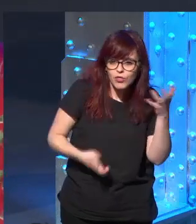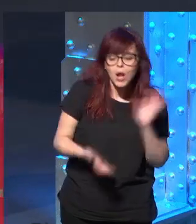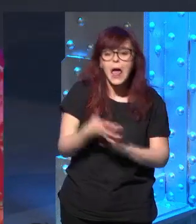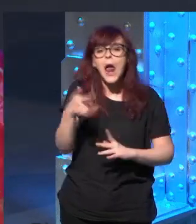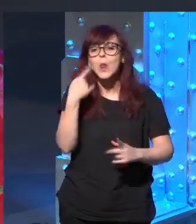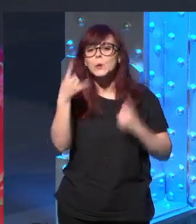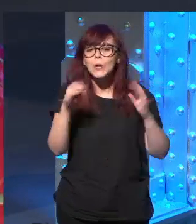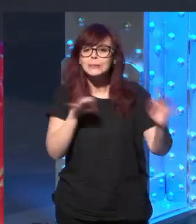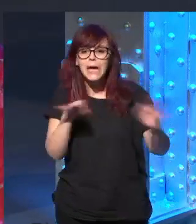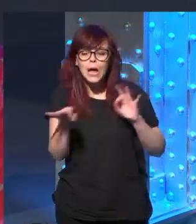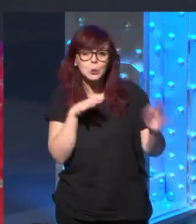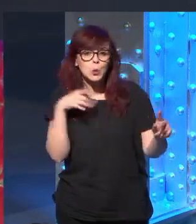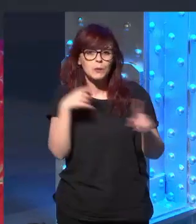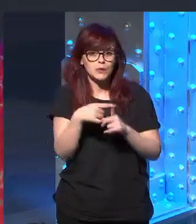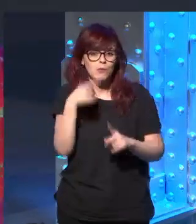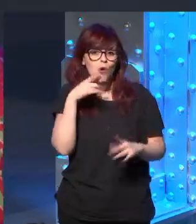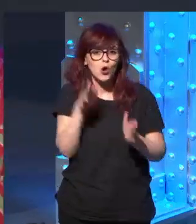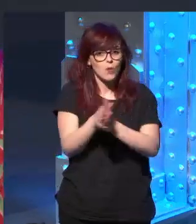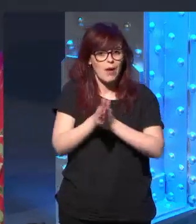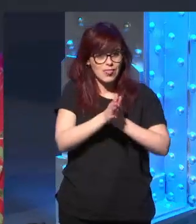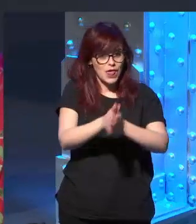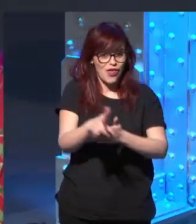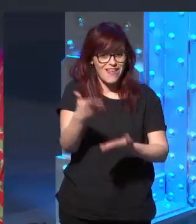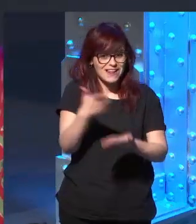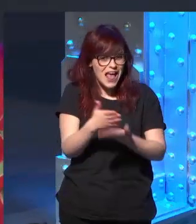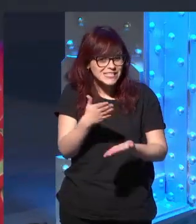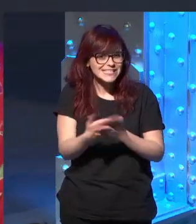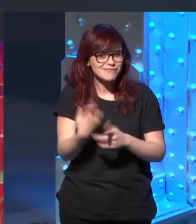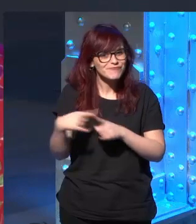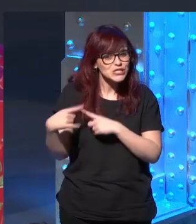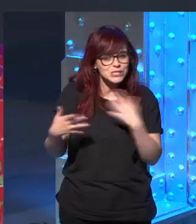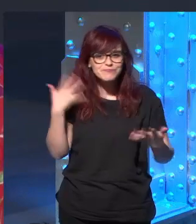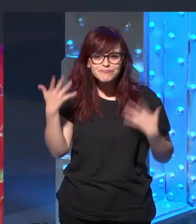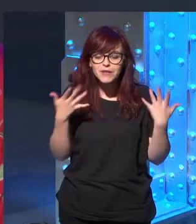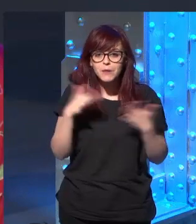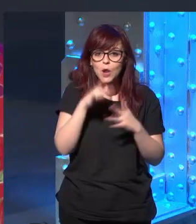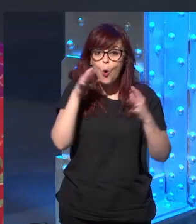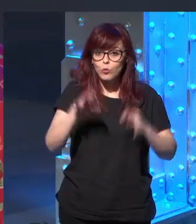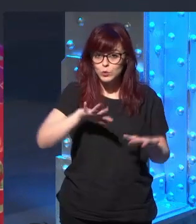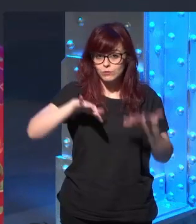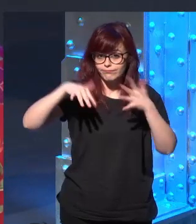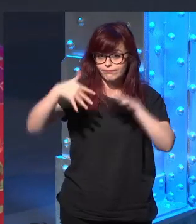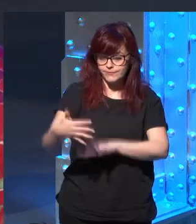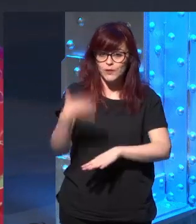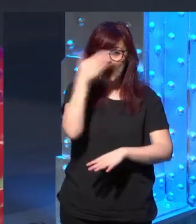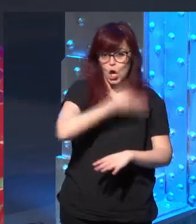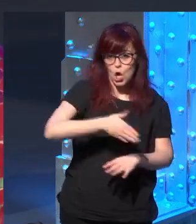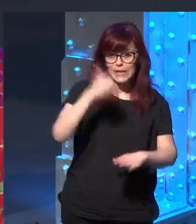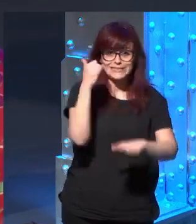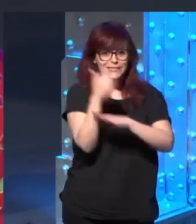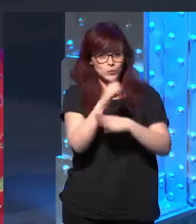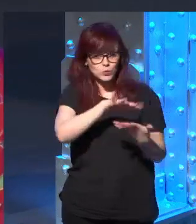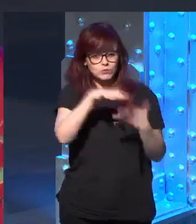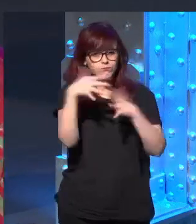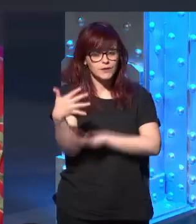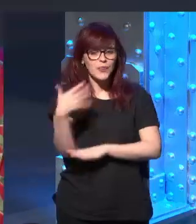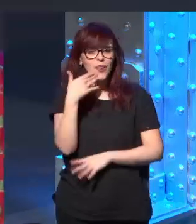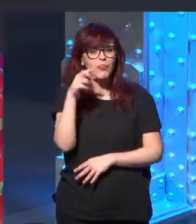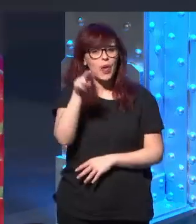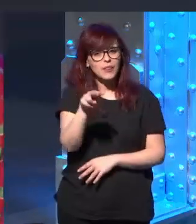obrita de teatro para los compañeros de clase. Pero en el cambio justo del colegio al instituto,